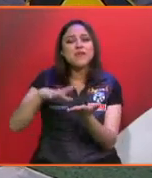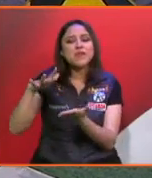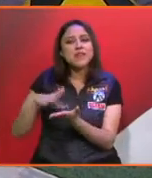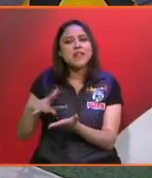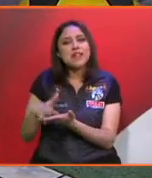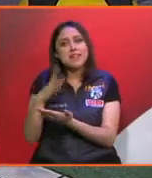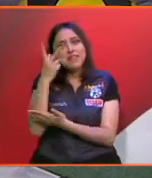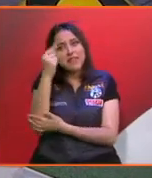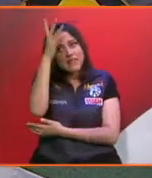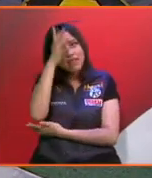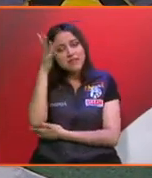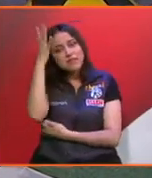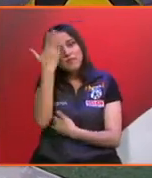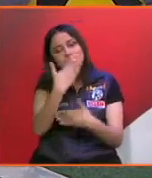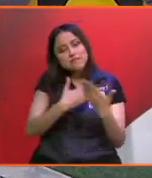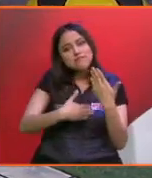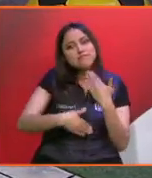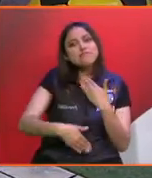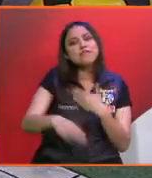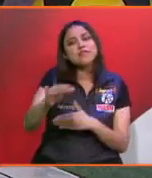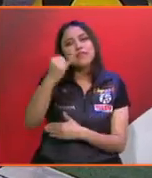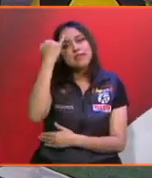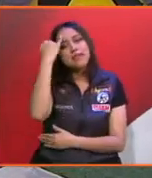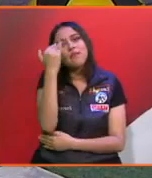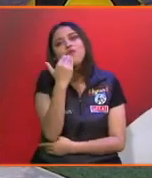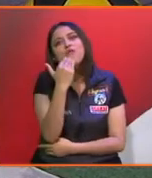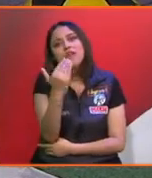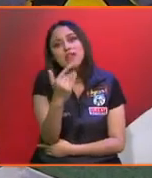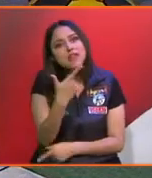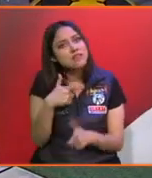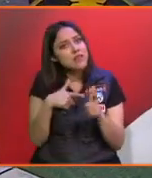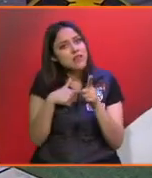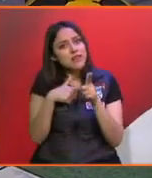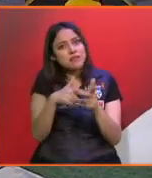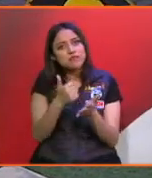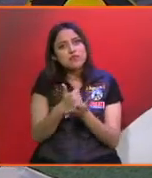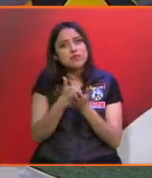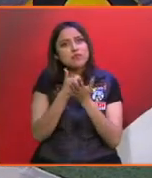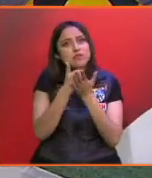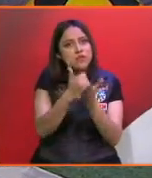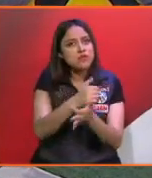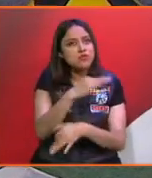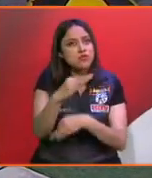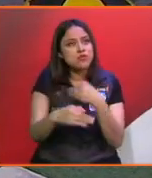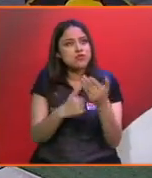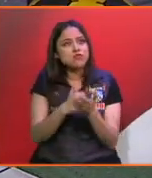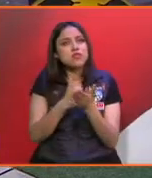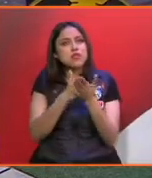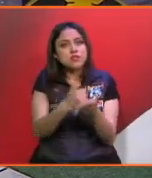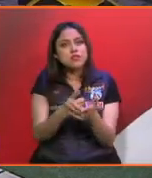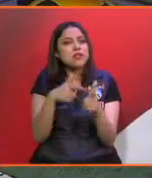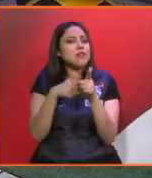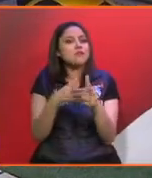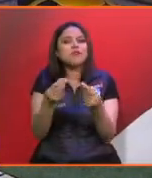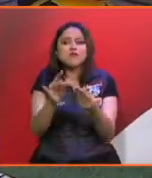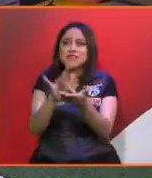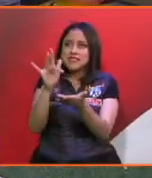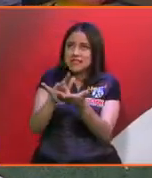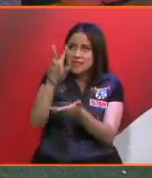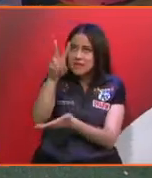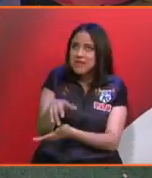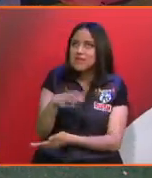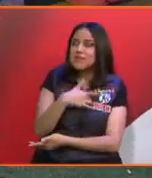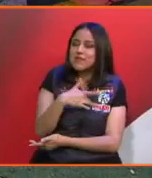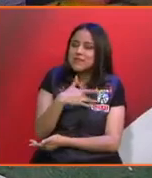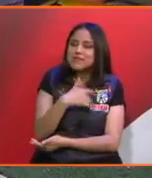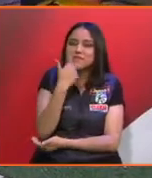televisora y que crezcan con esa idea y continuemos apoyando como todos los años. Pues agradecerles inmensamente, de verdad, de todo corazón,